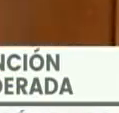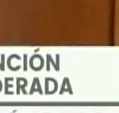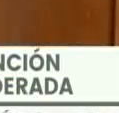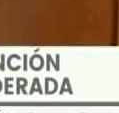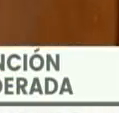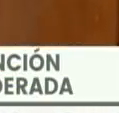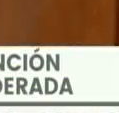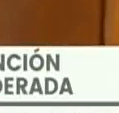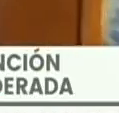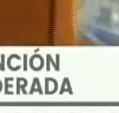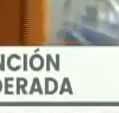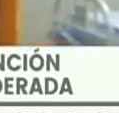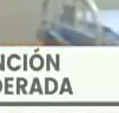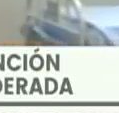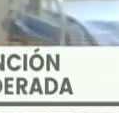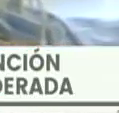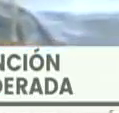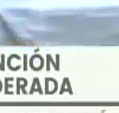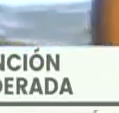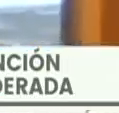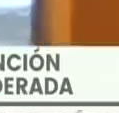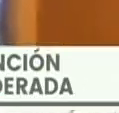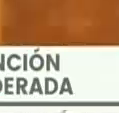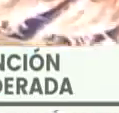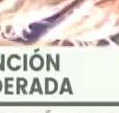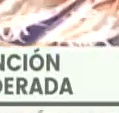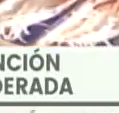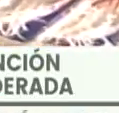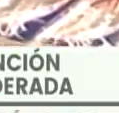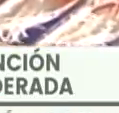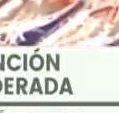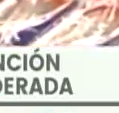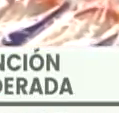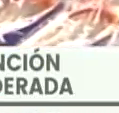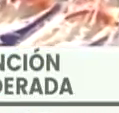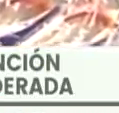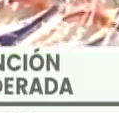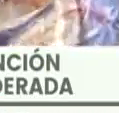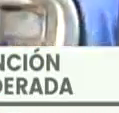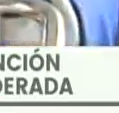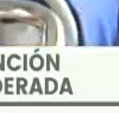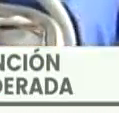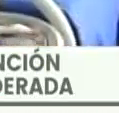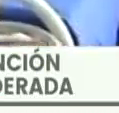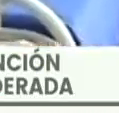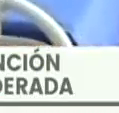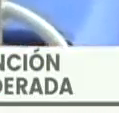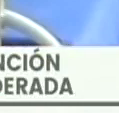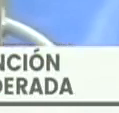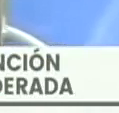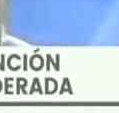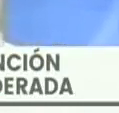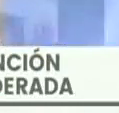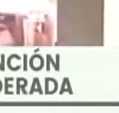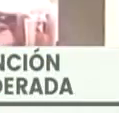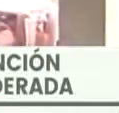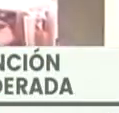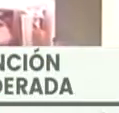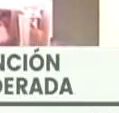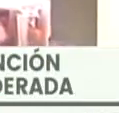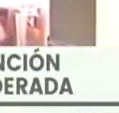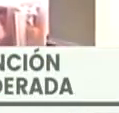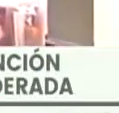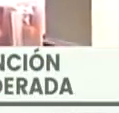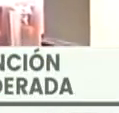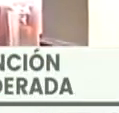presidente, el llamado a la prevención, a usar la mascarilla, a mantener el distanciamiento social, el lavado de manos, lo que nosotros sabemos hacer,